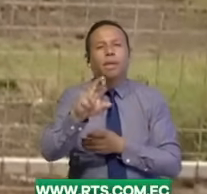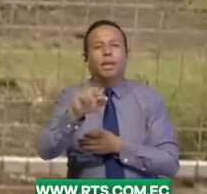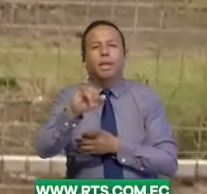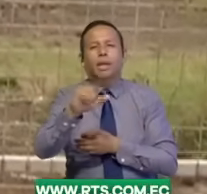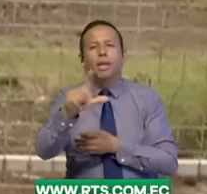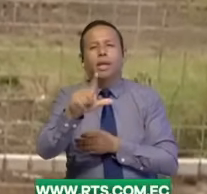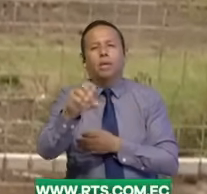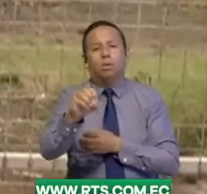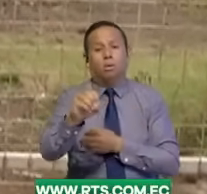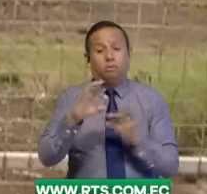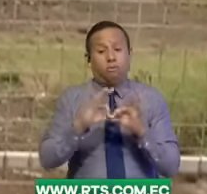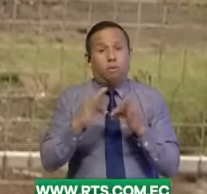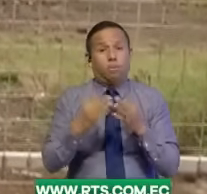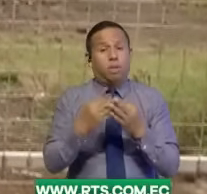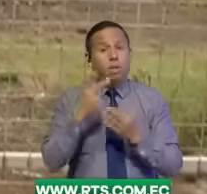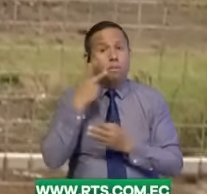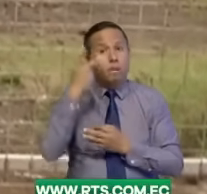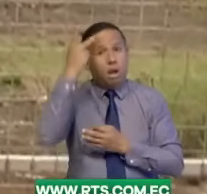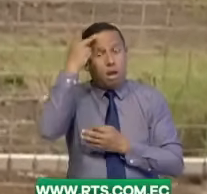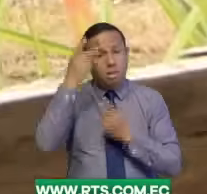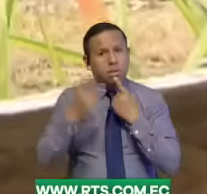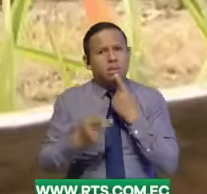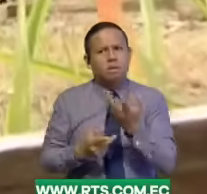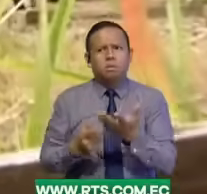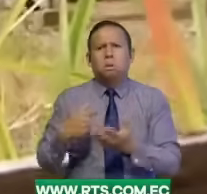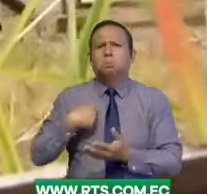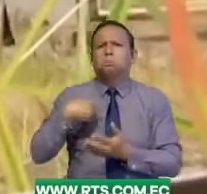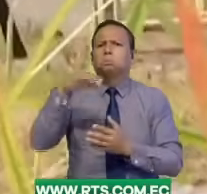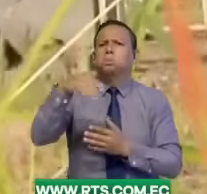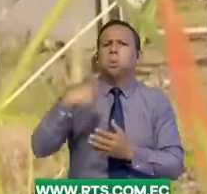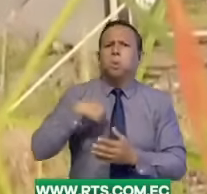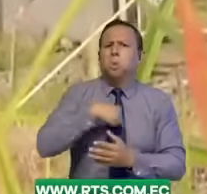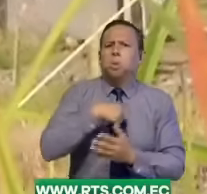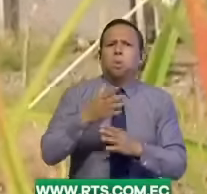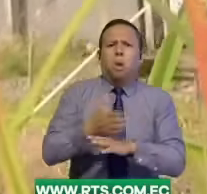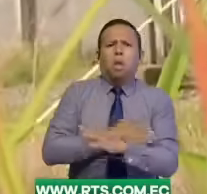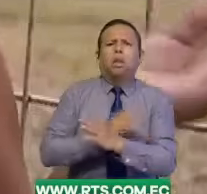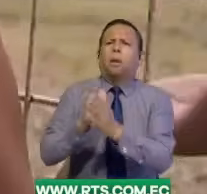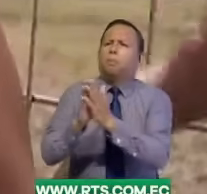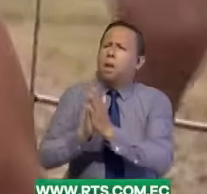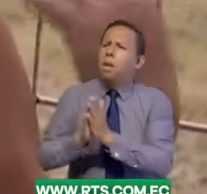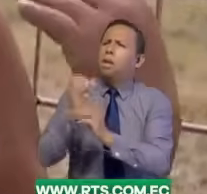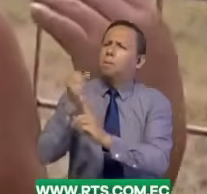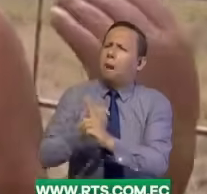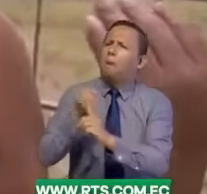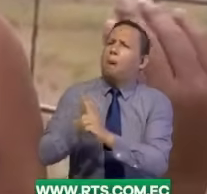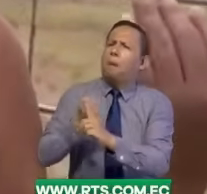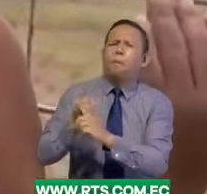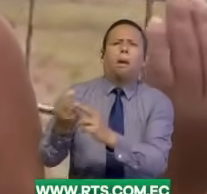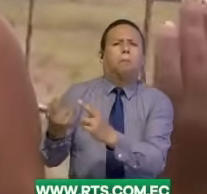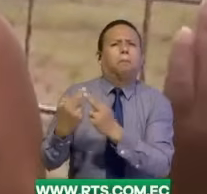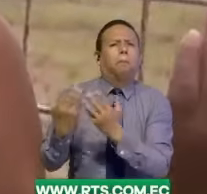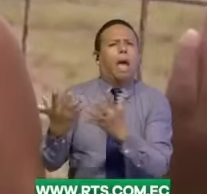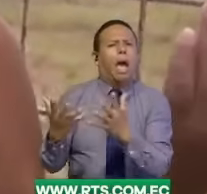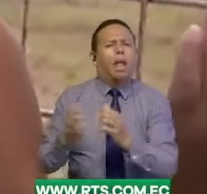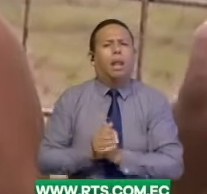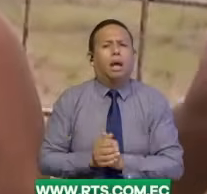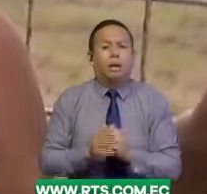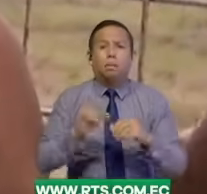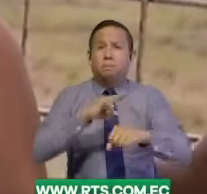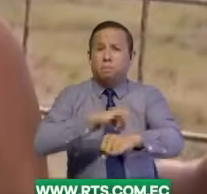los padres de familia denuncian que no han sido atendidos sus requerimientos. Lo que son los baños están un